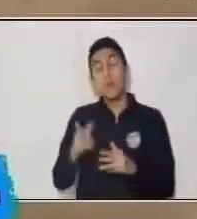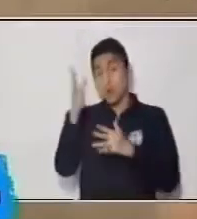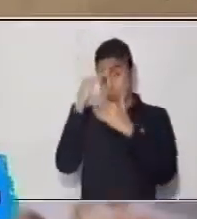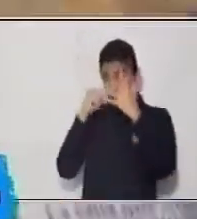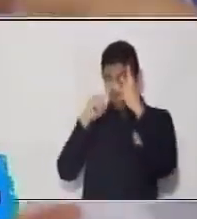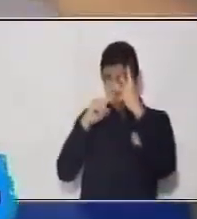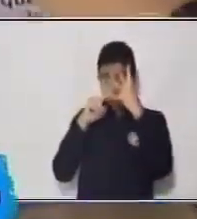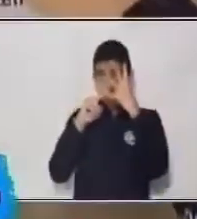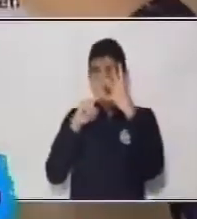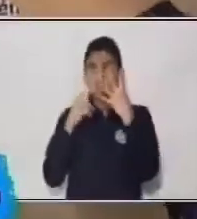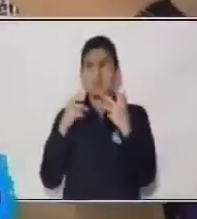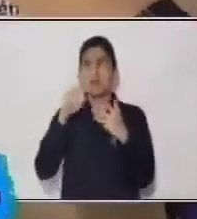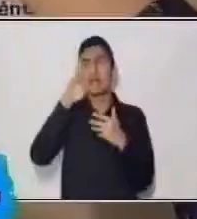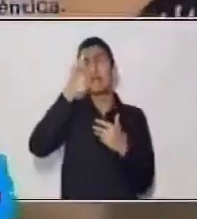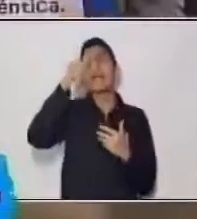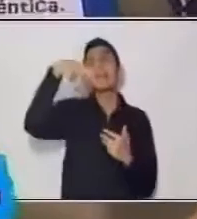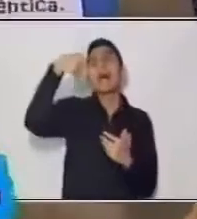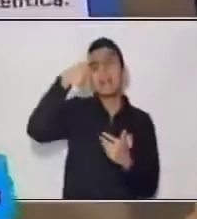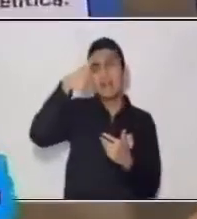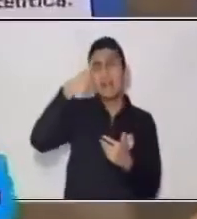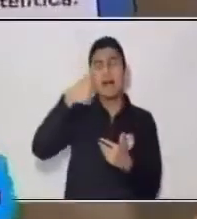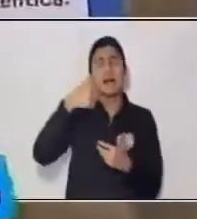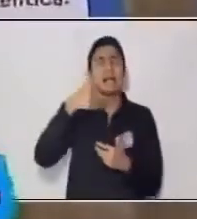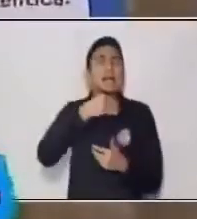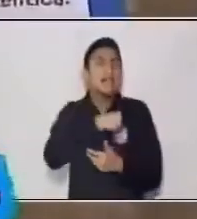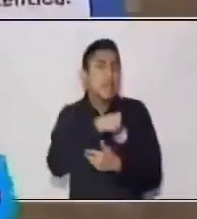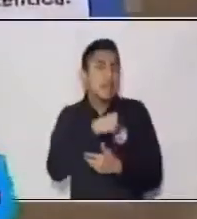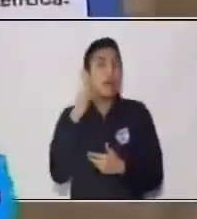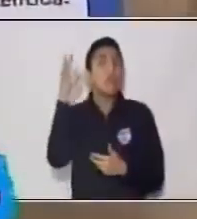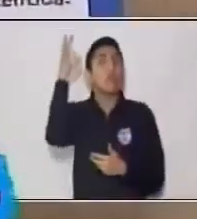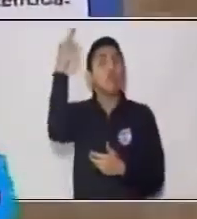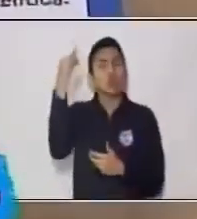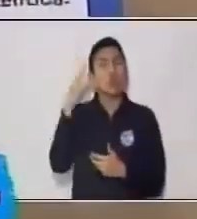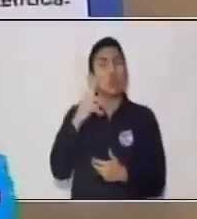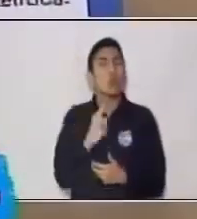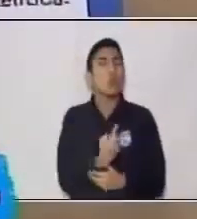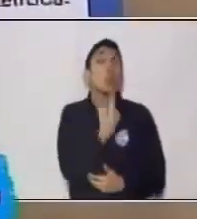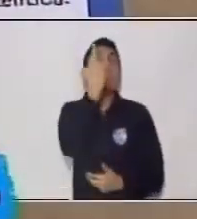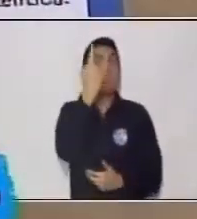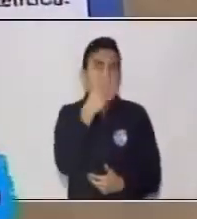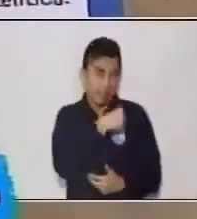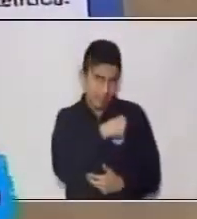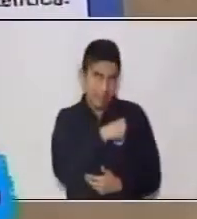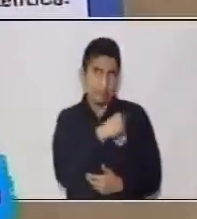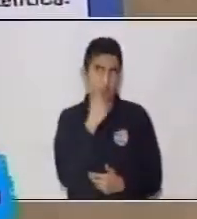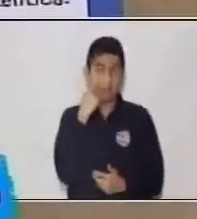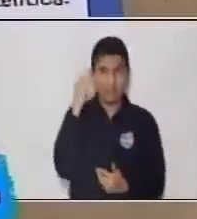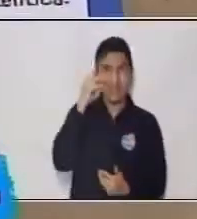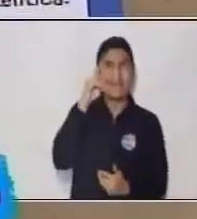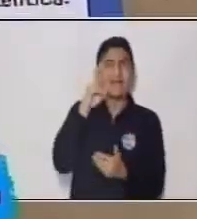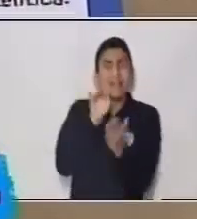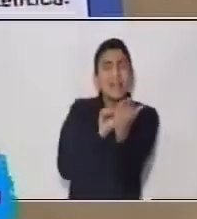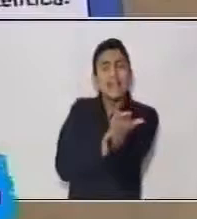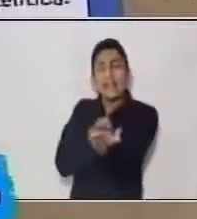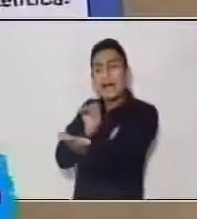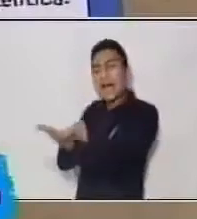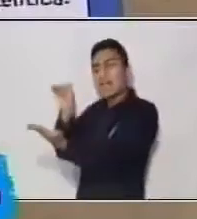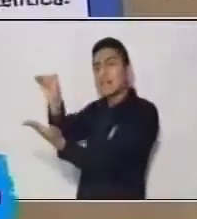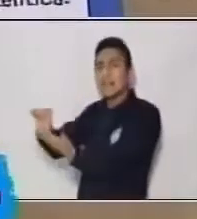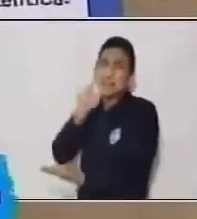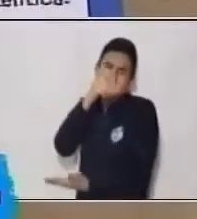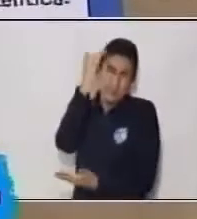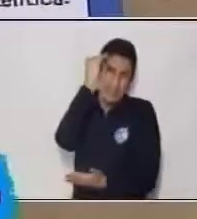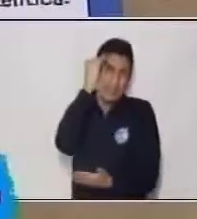que quería ser auténtica. Y aquí te traje yo una ranita. Todos queremos ser auténticos, queremos